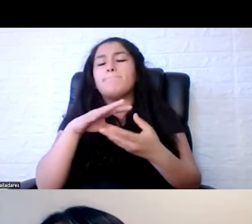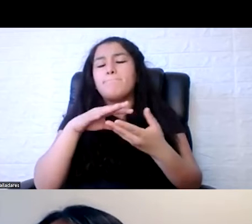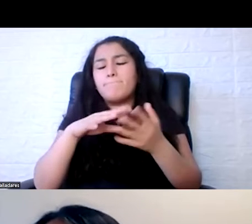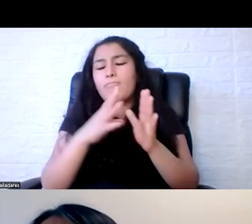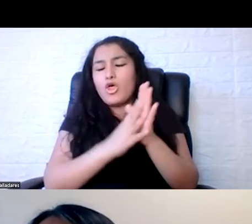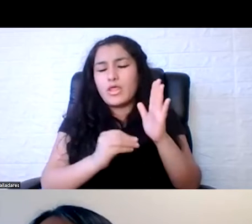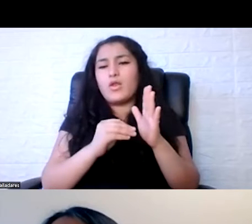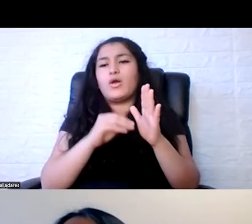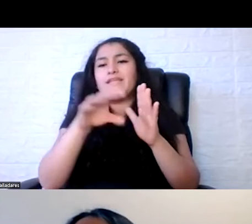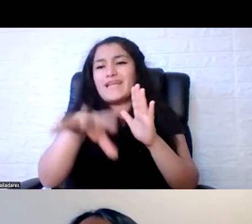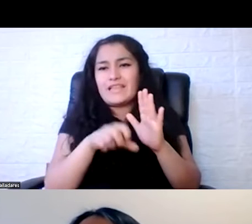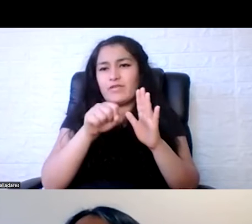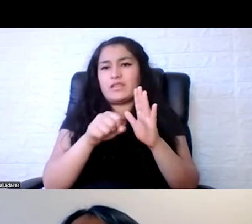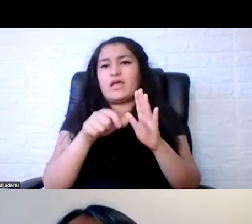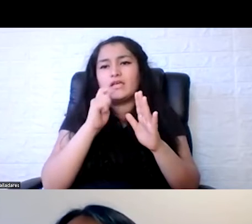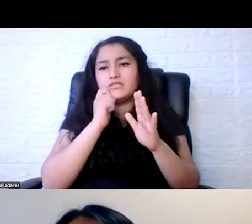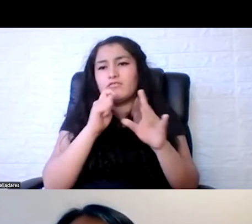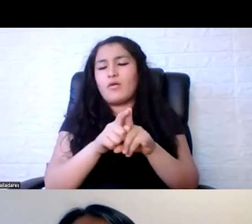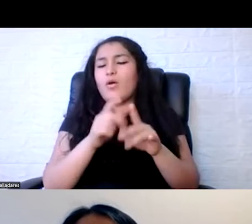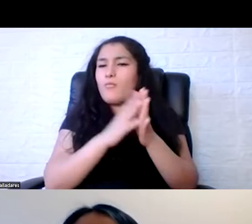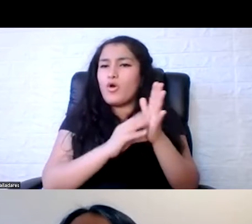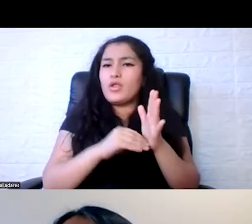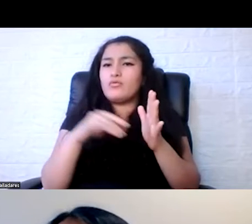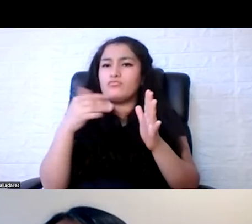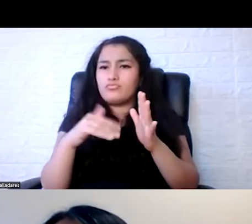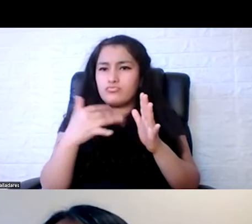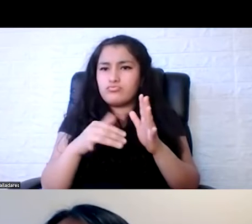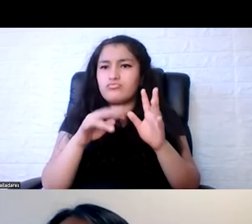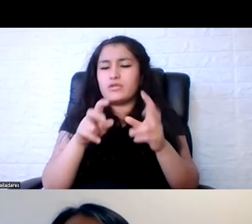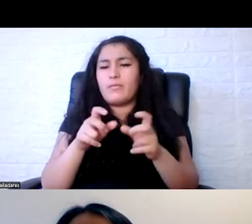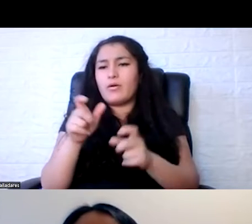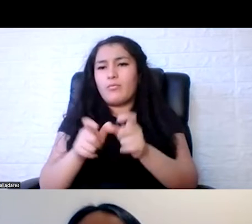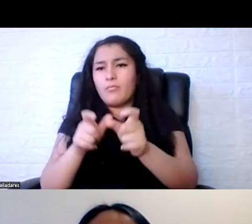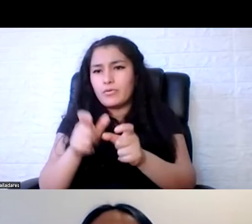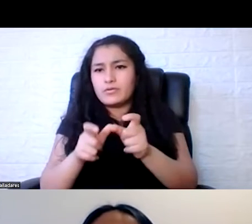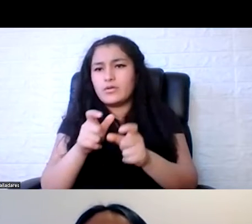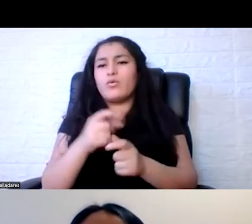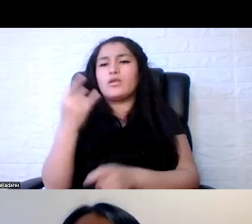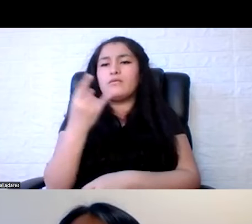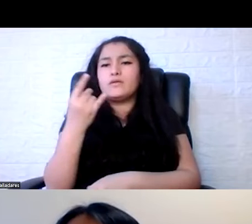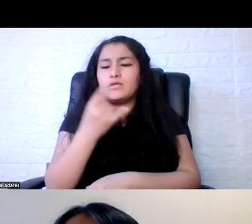libro también colaborativo que surge en articulación con colegas de la Universidad Católica de Temuco,